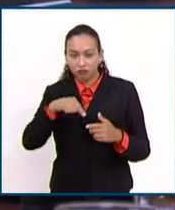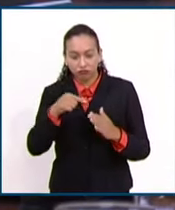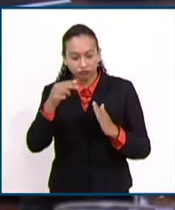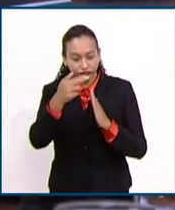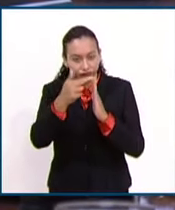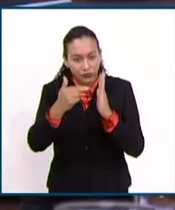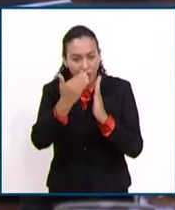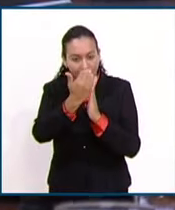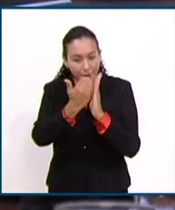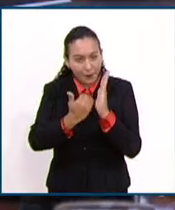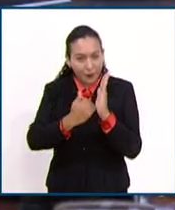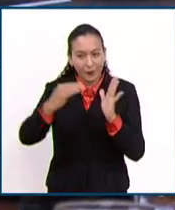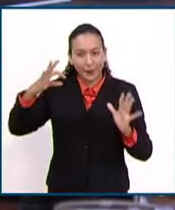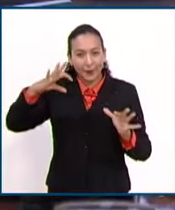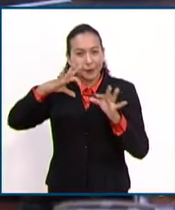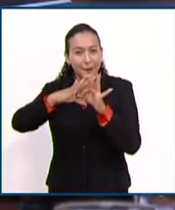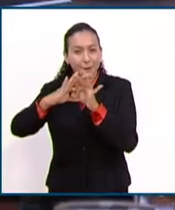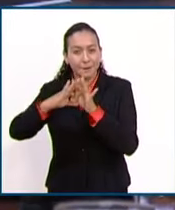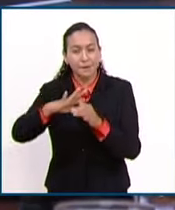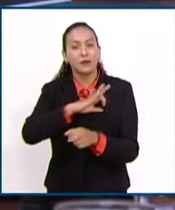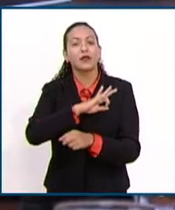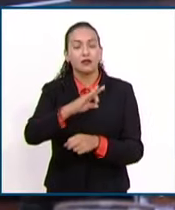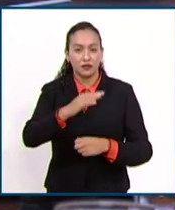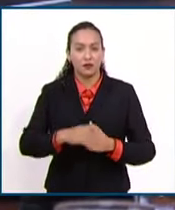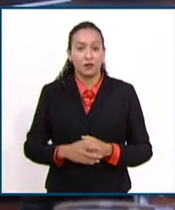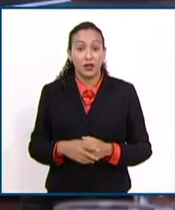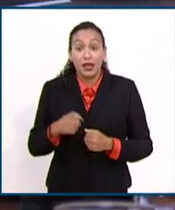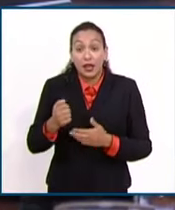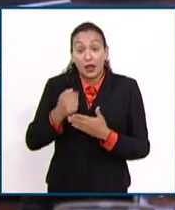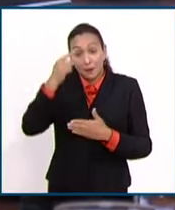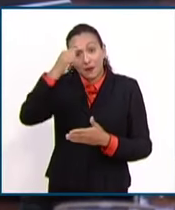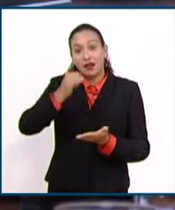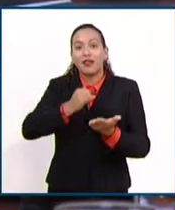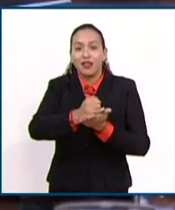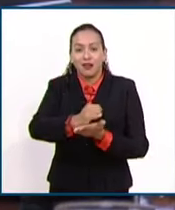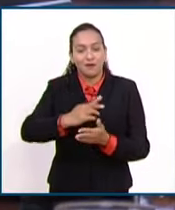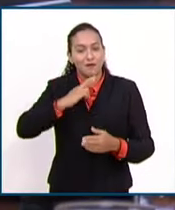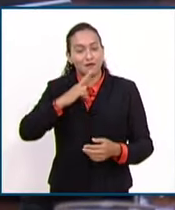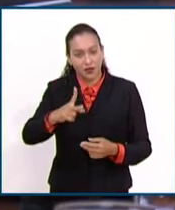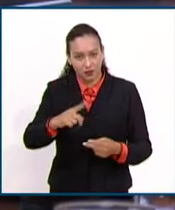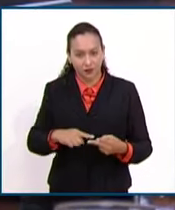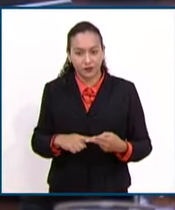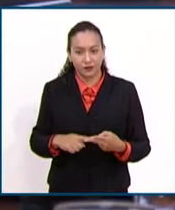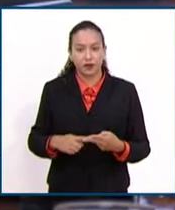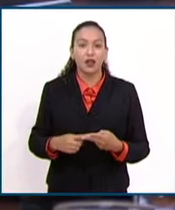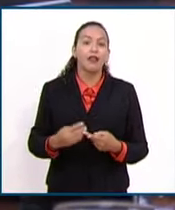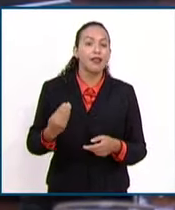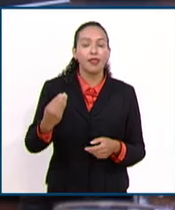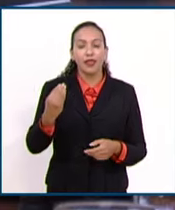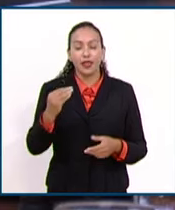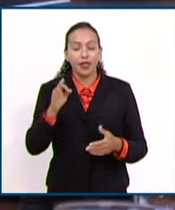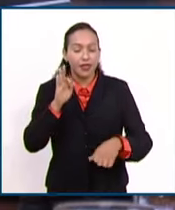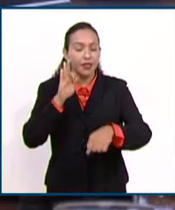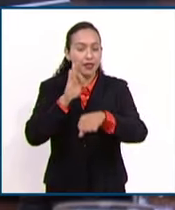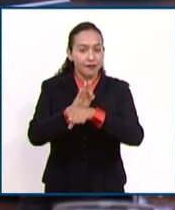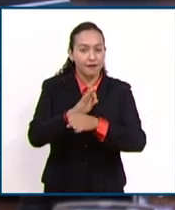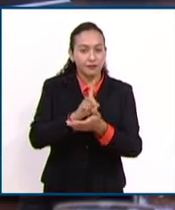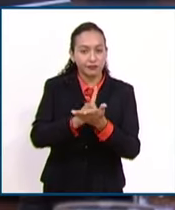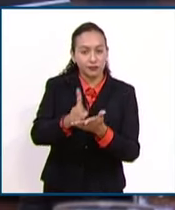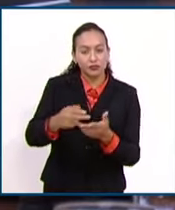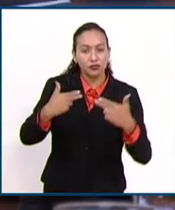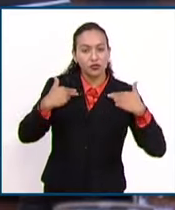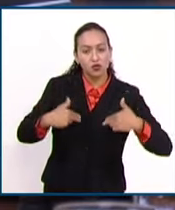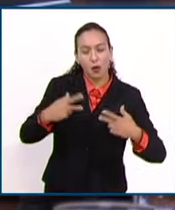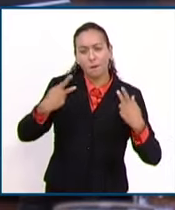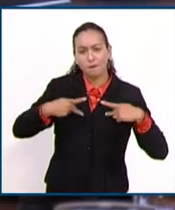rigor técnico de nuestras actuaciones y decisiones, la defensa abierta de los derechos humanos de